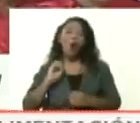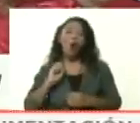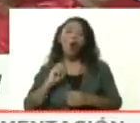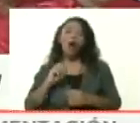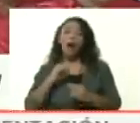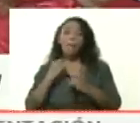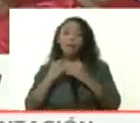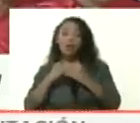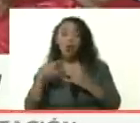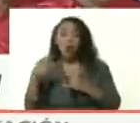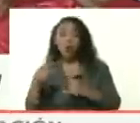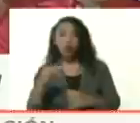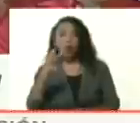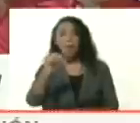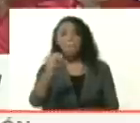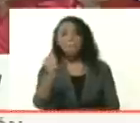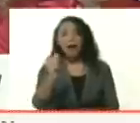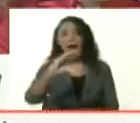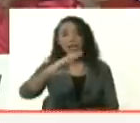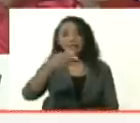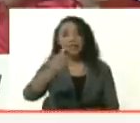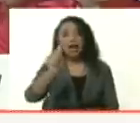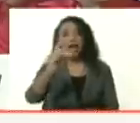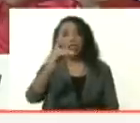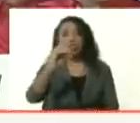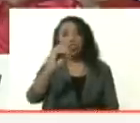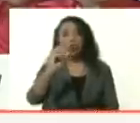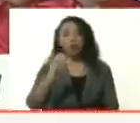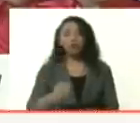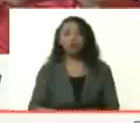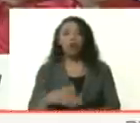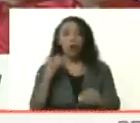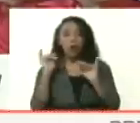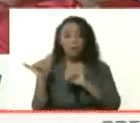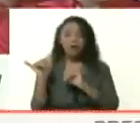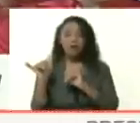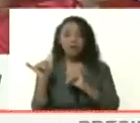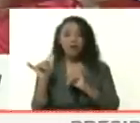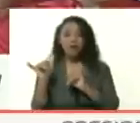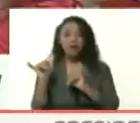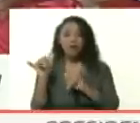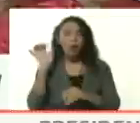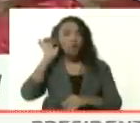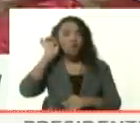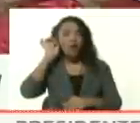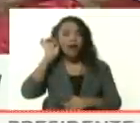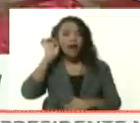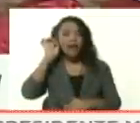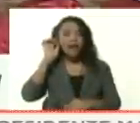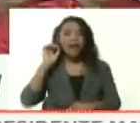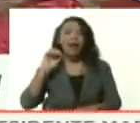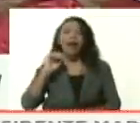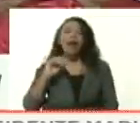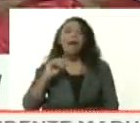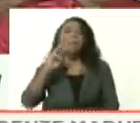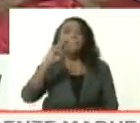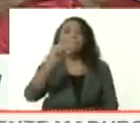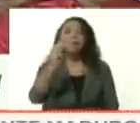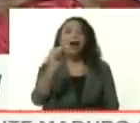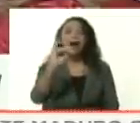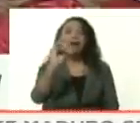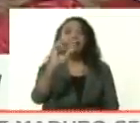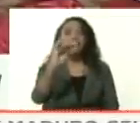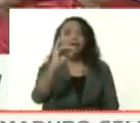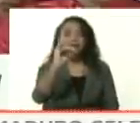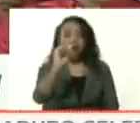del hierro aquí en Venezuela. Los mismos de María Corina. Por eso es que chillan. Por eso es que chilla, por ejemplo. Eso es el equivalente